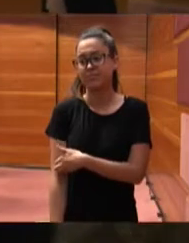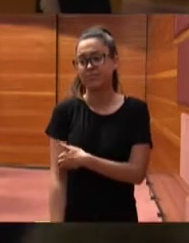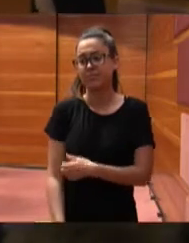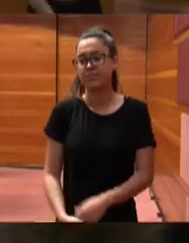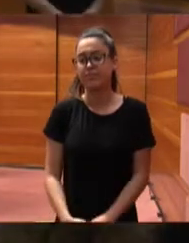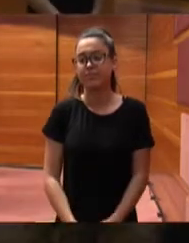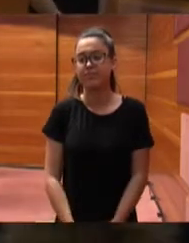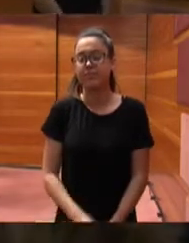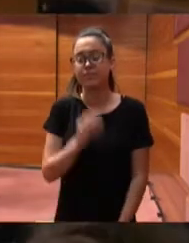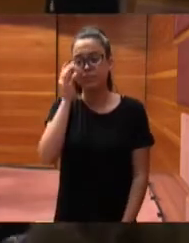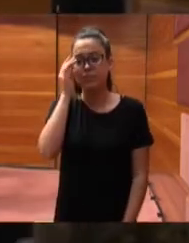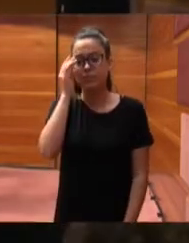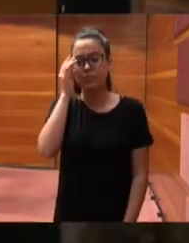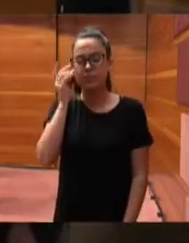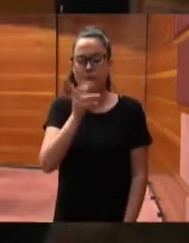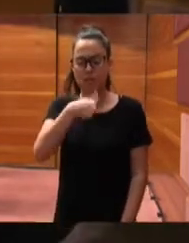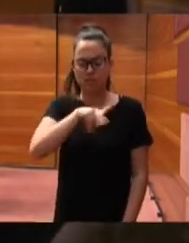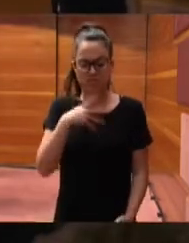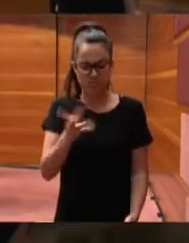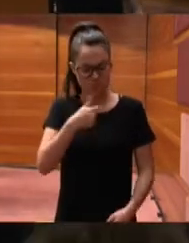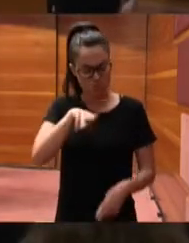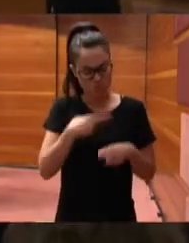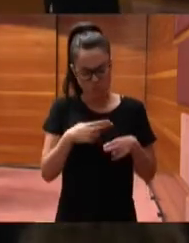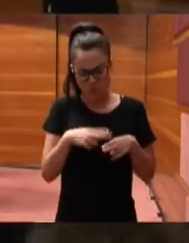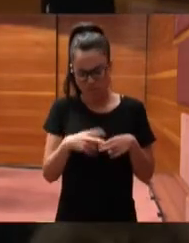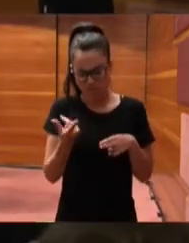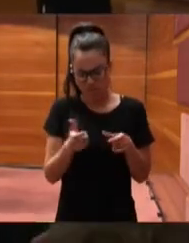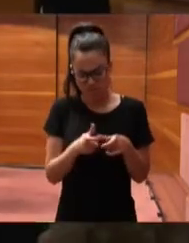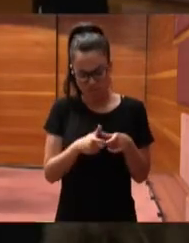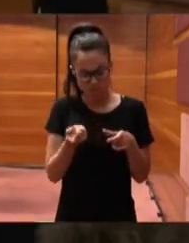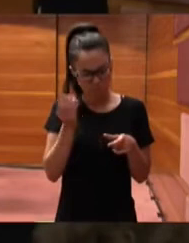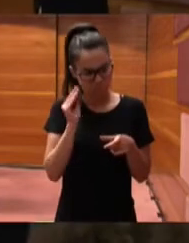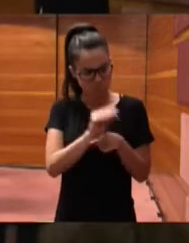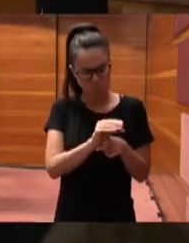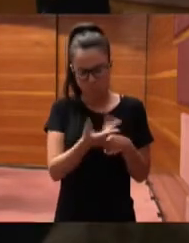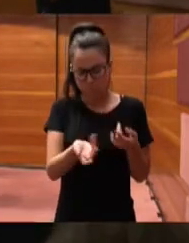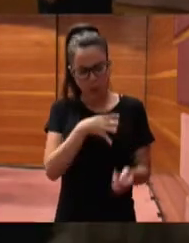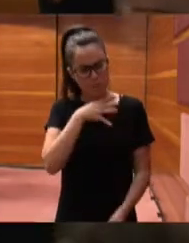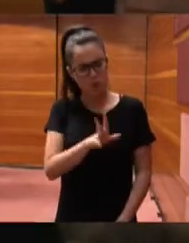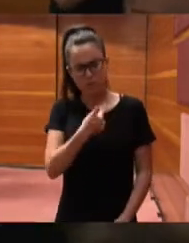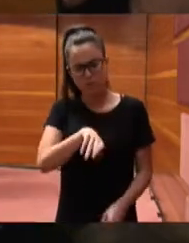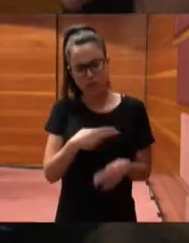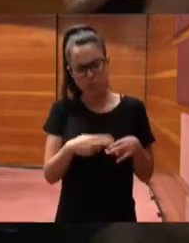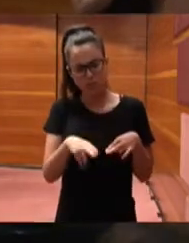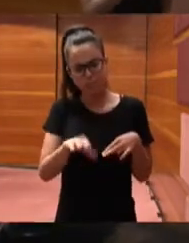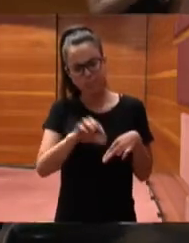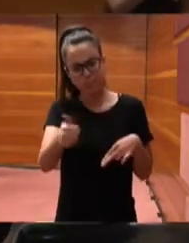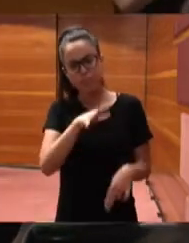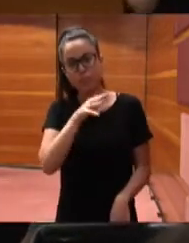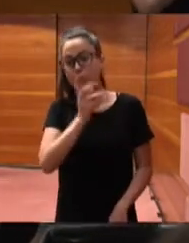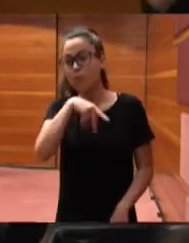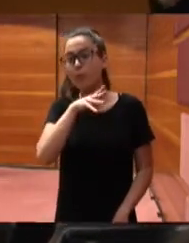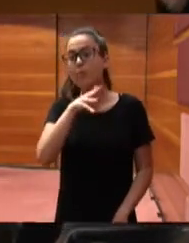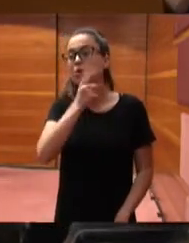Con lo cual, dijimos, ¿para qué hicimos esa política? ¿Para qué probamos esa política? Bueno, porque pensamos que quizá de esa